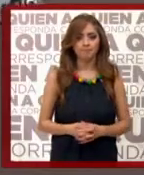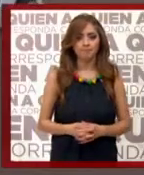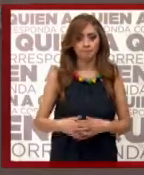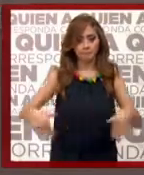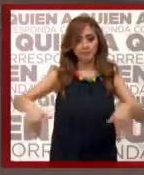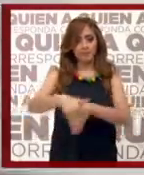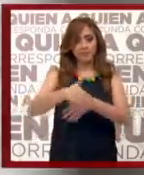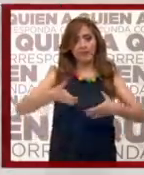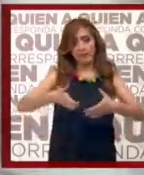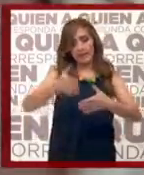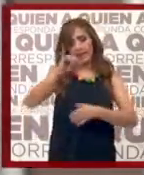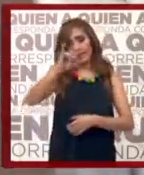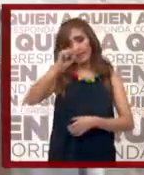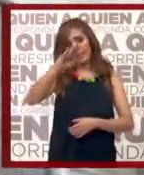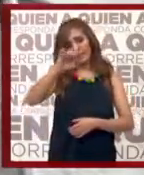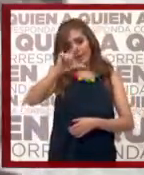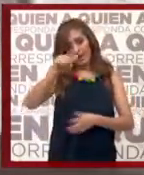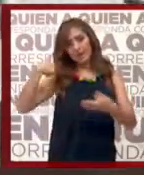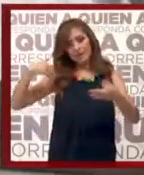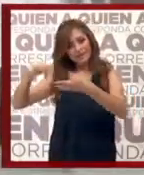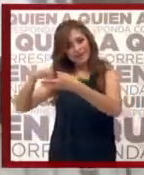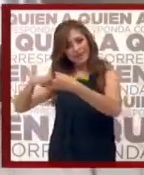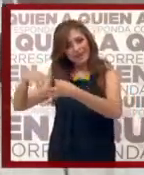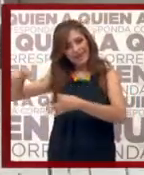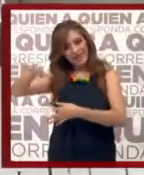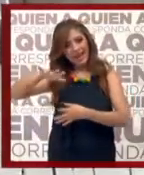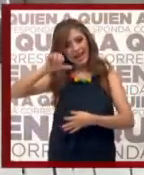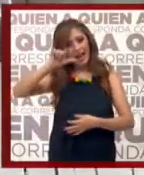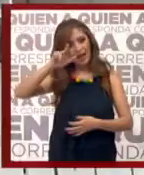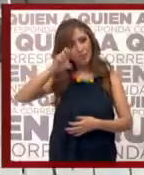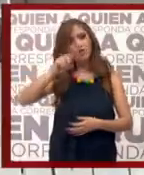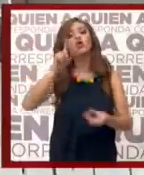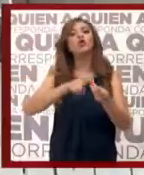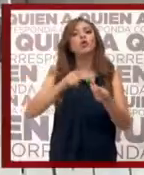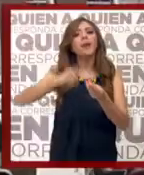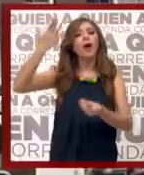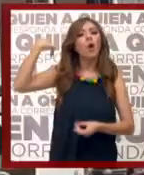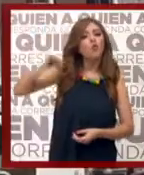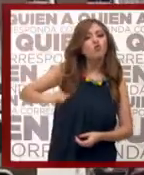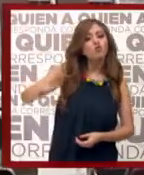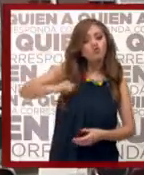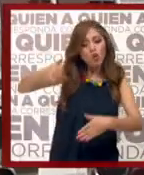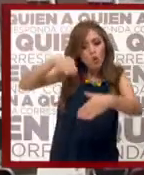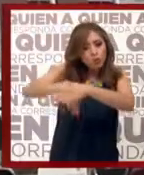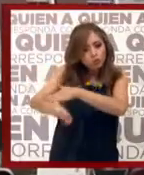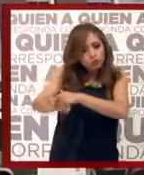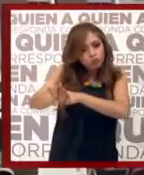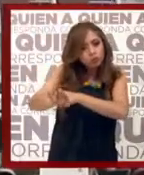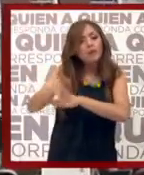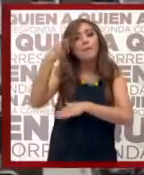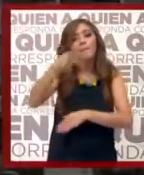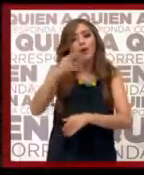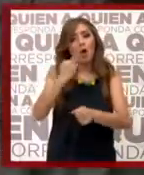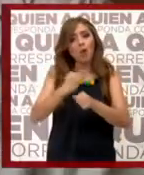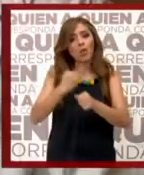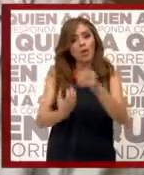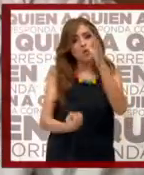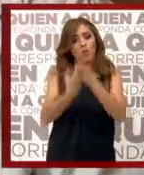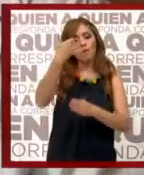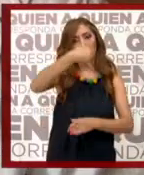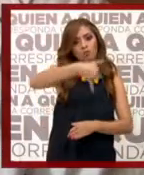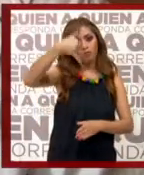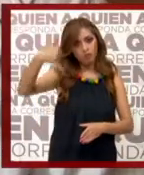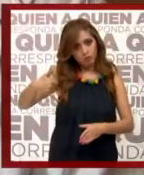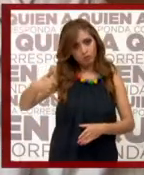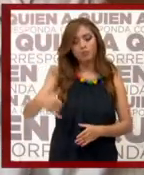Sobre la calle Isabel la Católica, frente al Parque Álamos, se ubicaba una vecindad deteriorada. Hoy día es una unidad habitacional. Estaba por